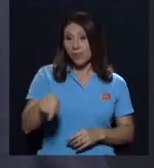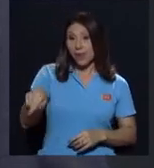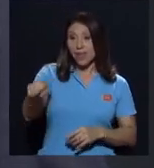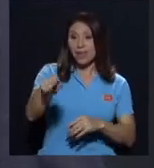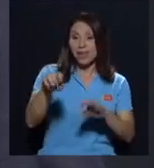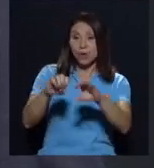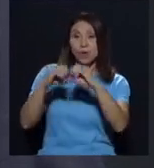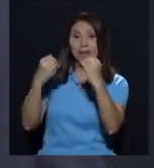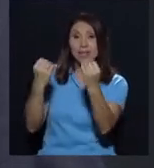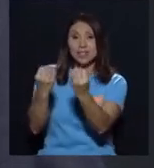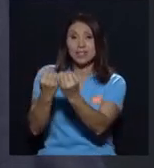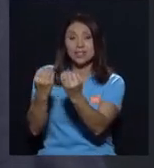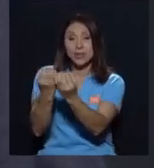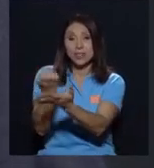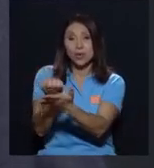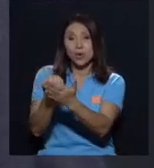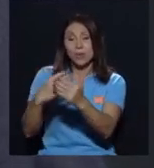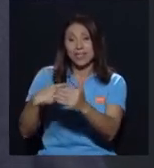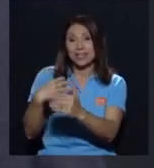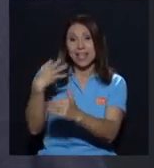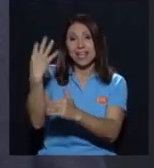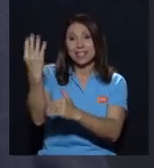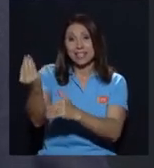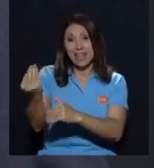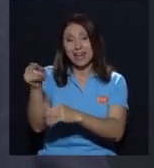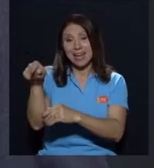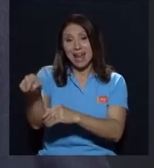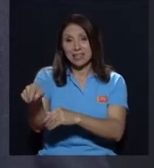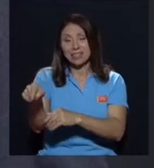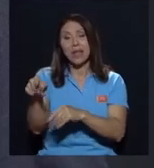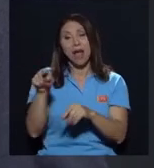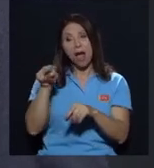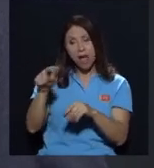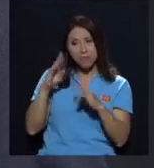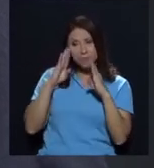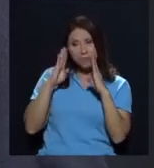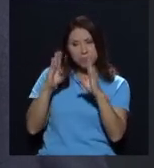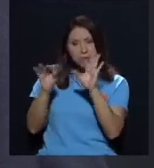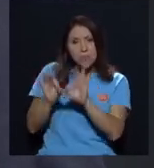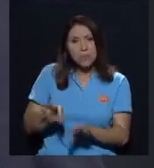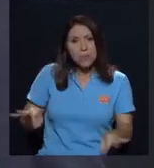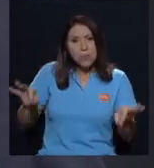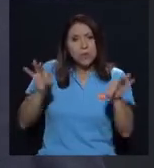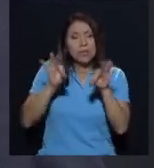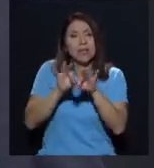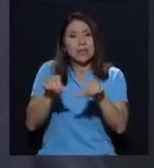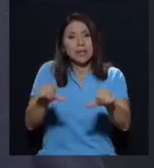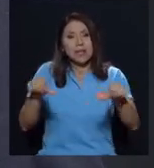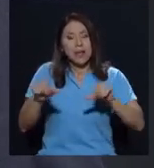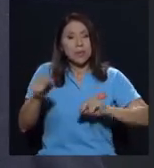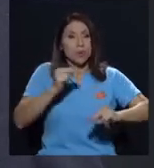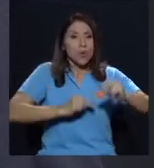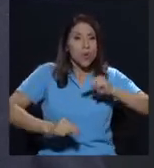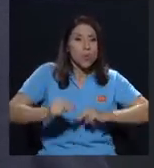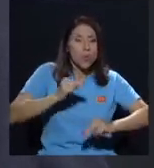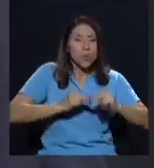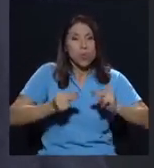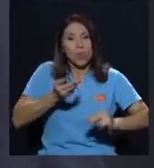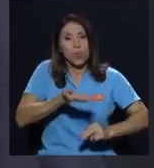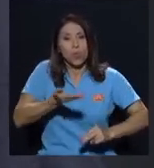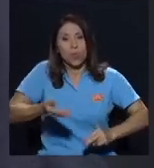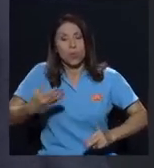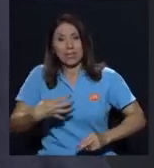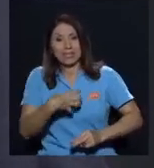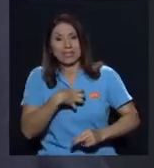se les dio mucha importancia tanto en el campo comercial de bienes y servicios como en el campo financiero